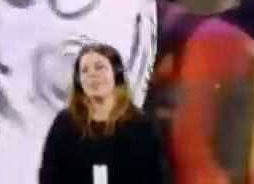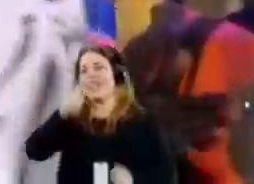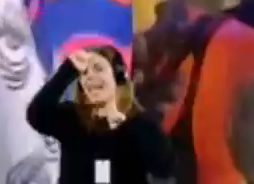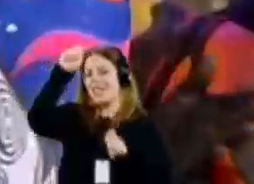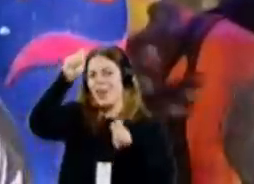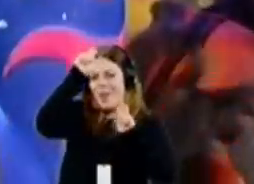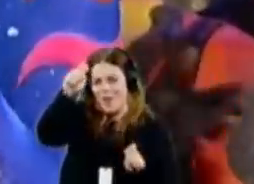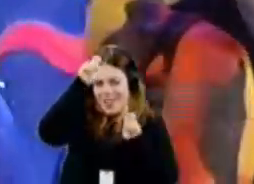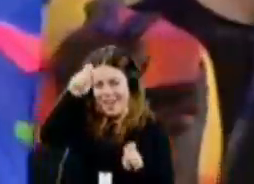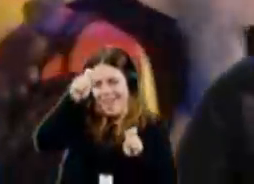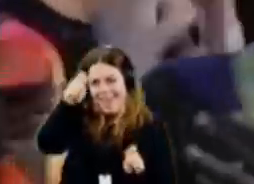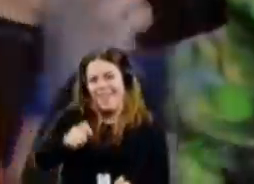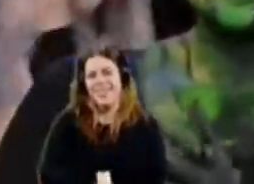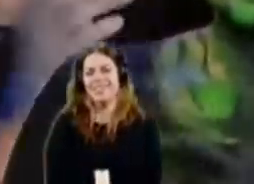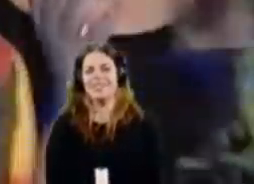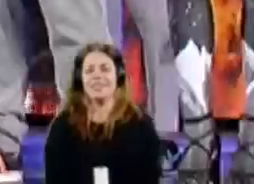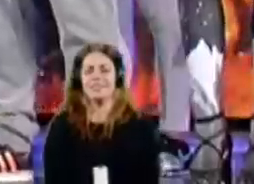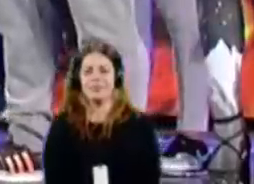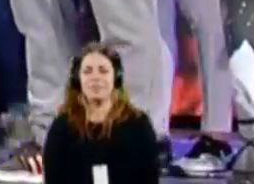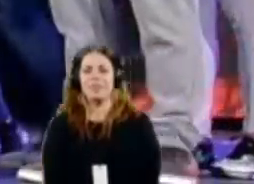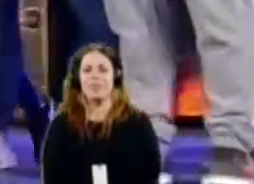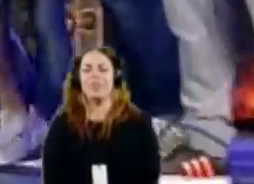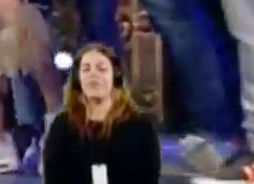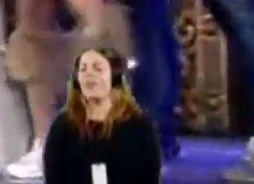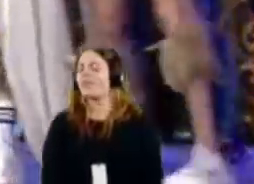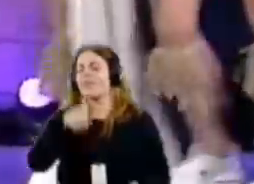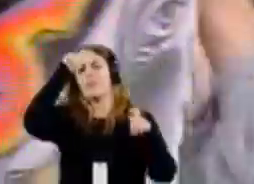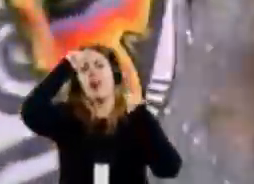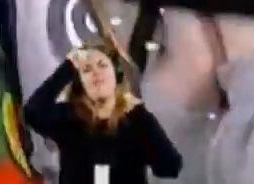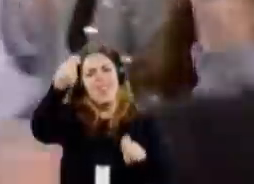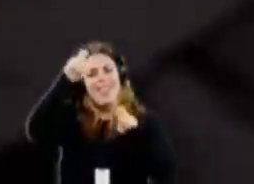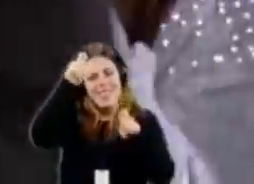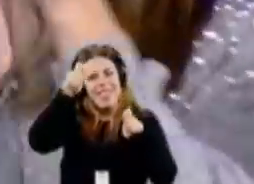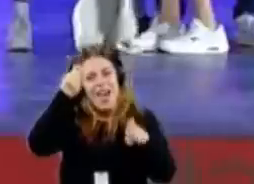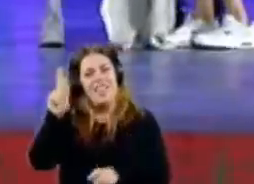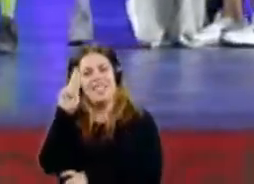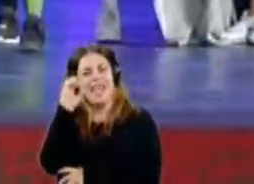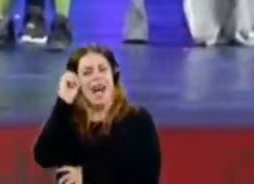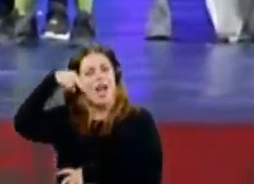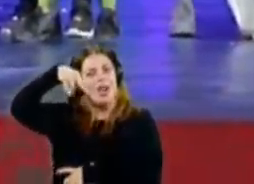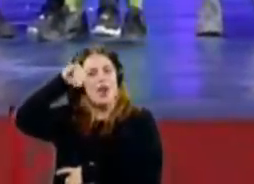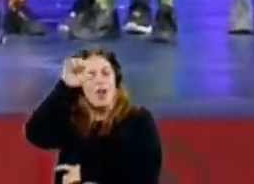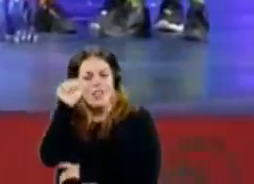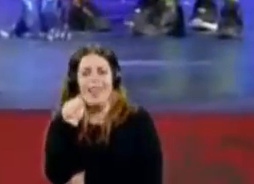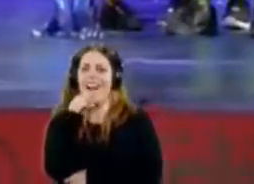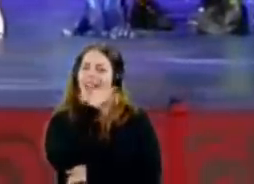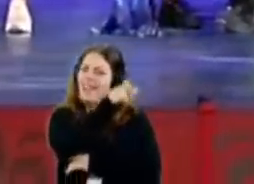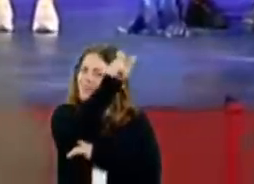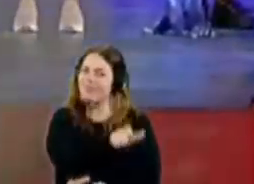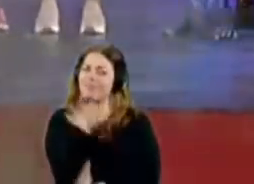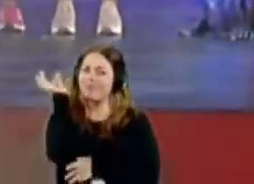¡Enhorabuena! ¡Felicidades! ¡Muchísimas felicidades, Ronia! ¡Se emociona!